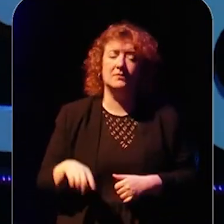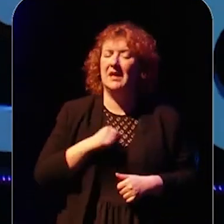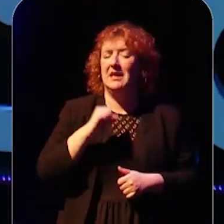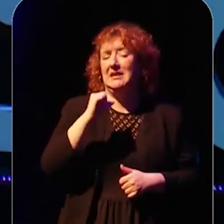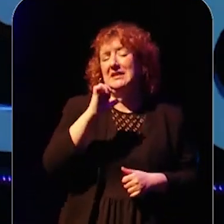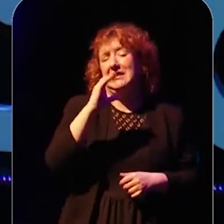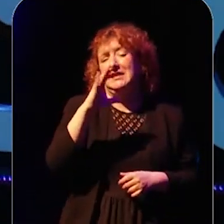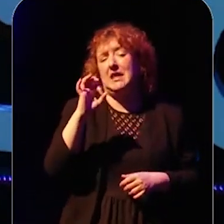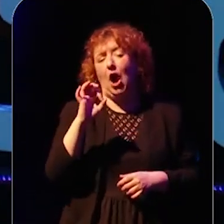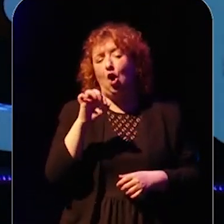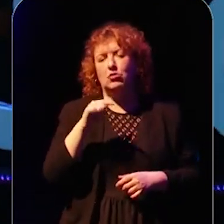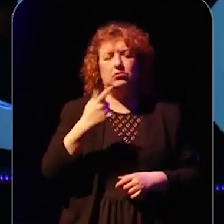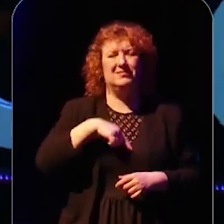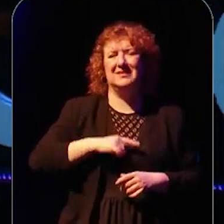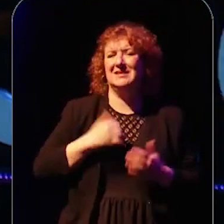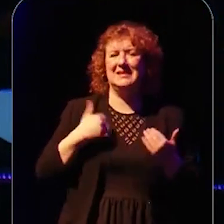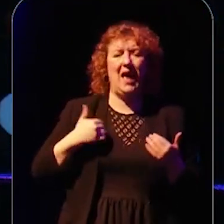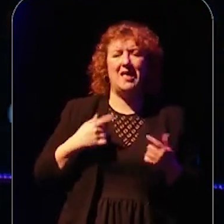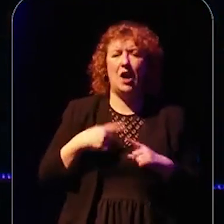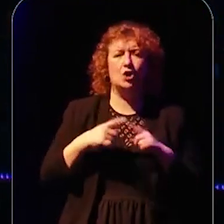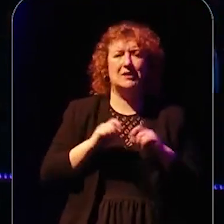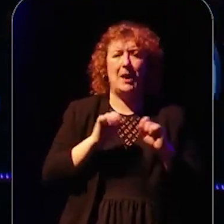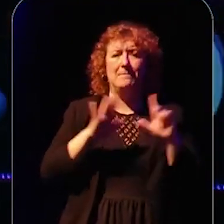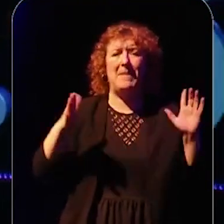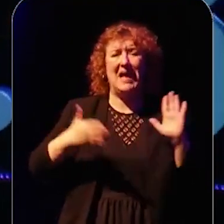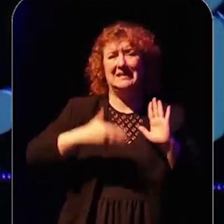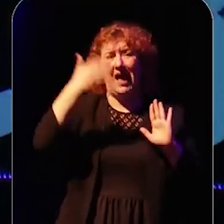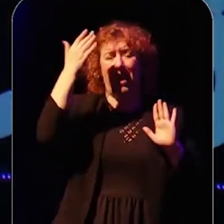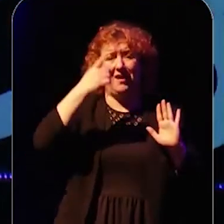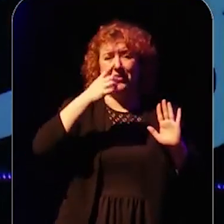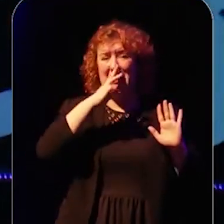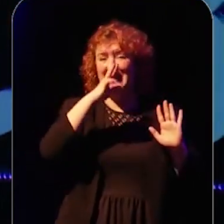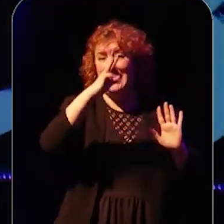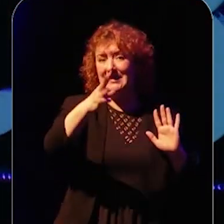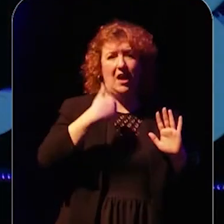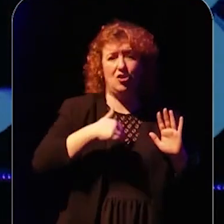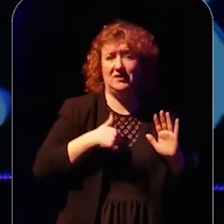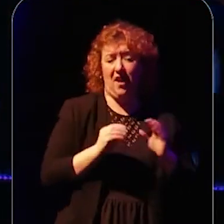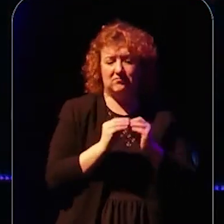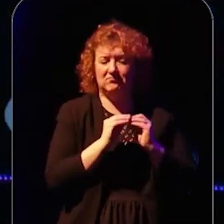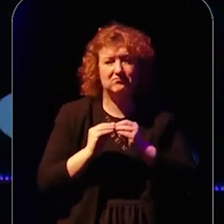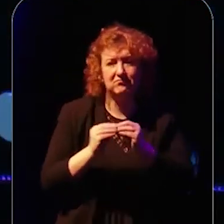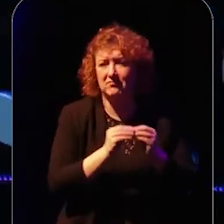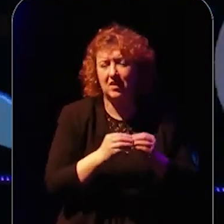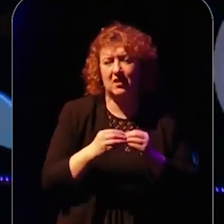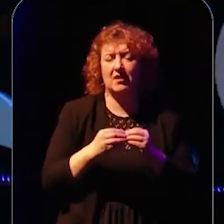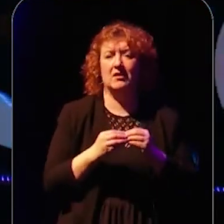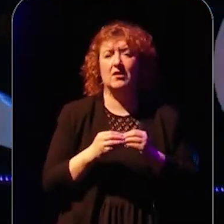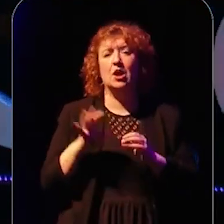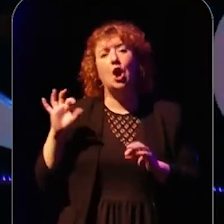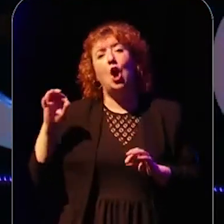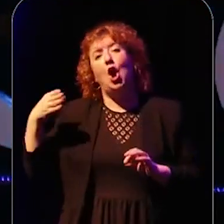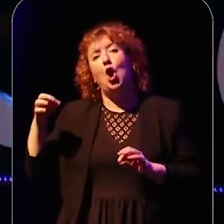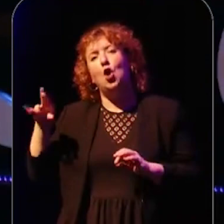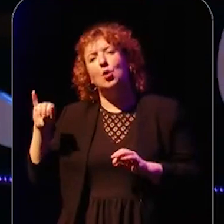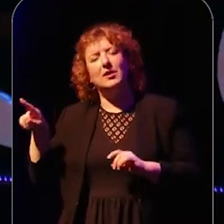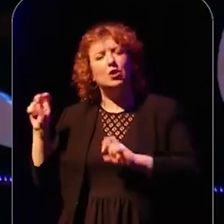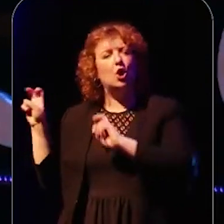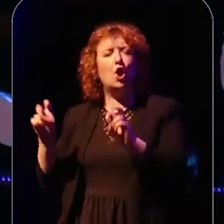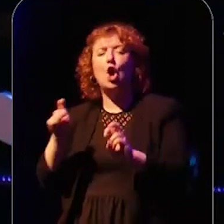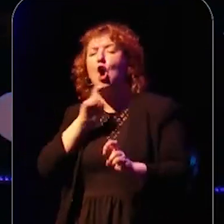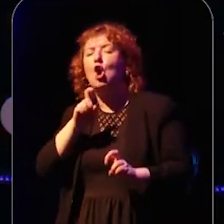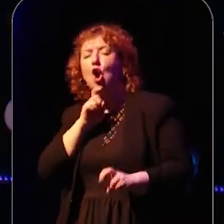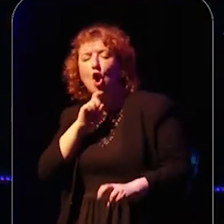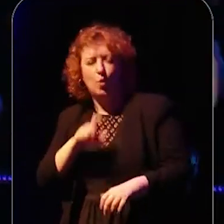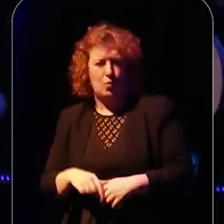Saco se dedica a diseñar ya las pantallas que van a existir de aquí a 3 años. Mientras que Oboria innova en el